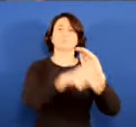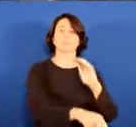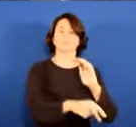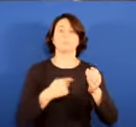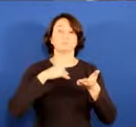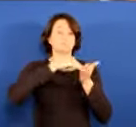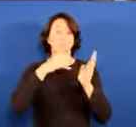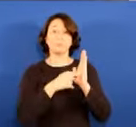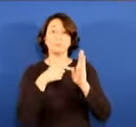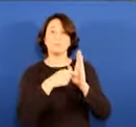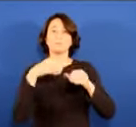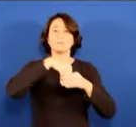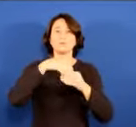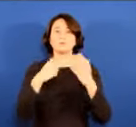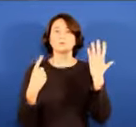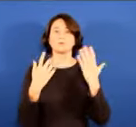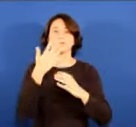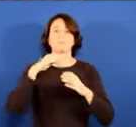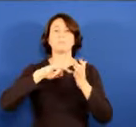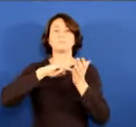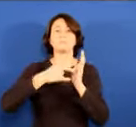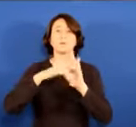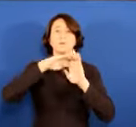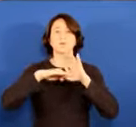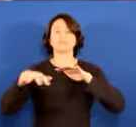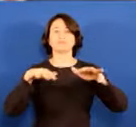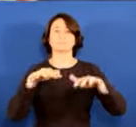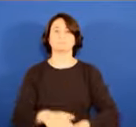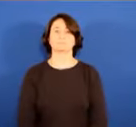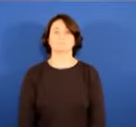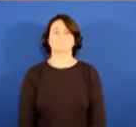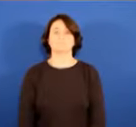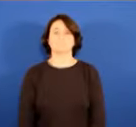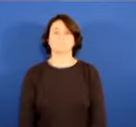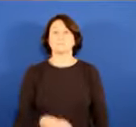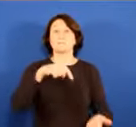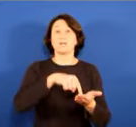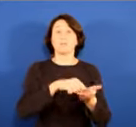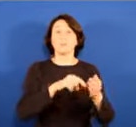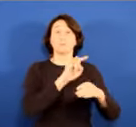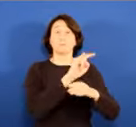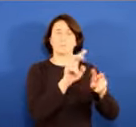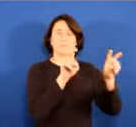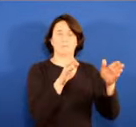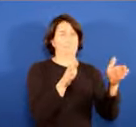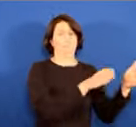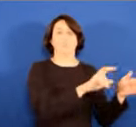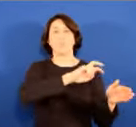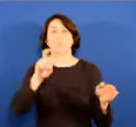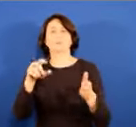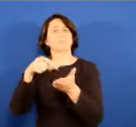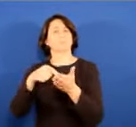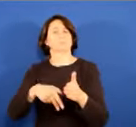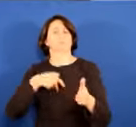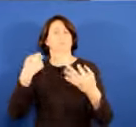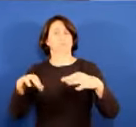fraude fiscal, así como otras medidas tributarias para el ejercicio 2013. Se trata de un importante paquete de medidas en las que el